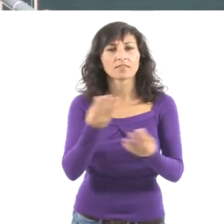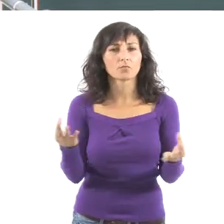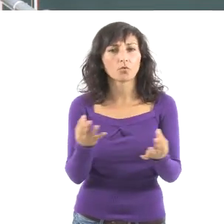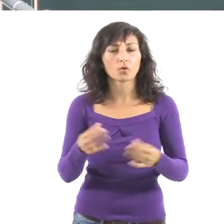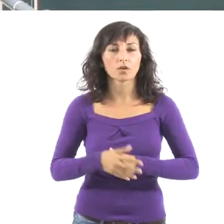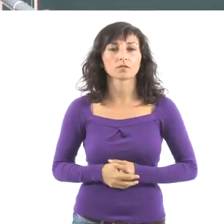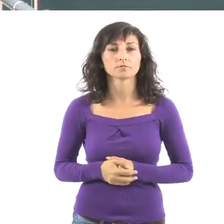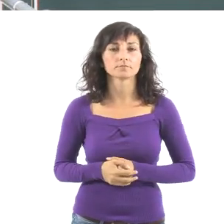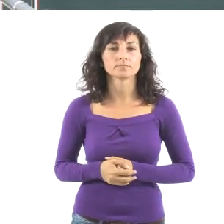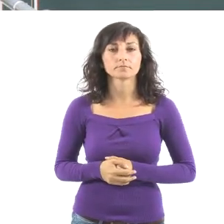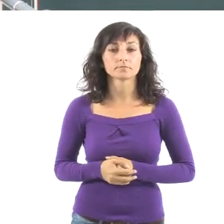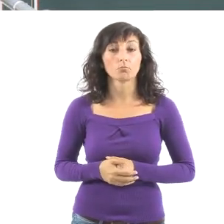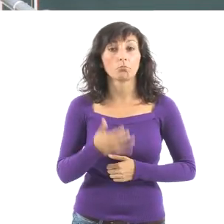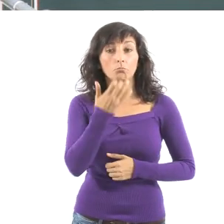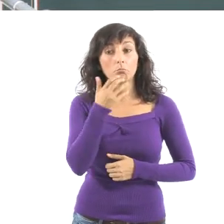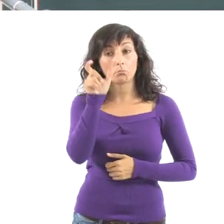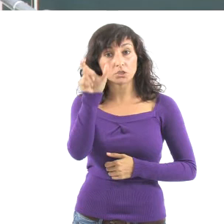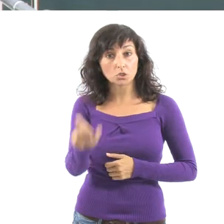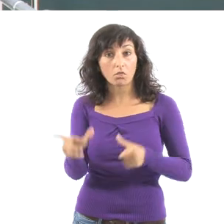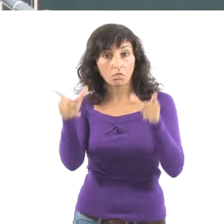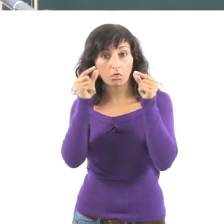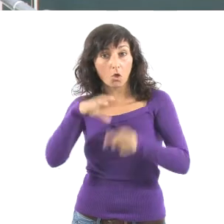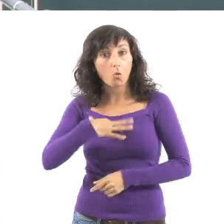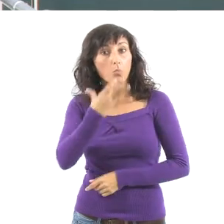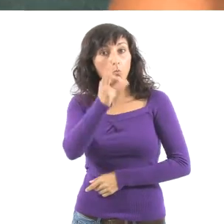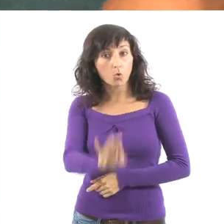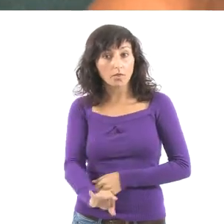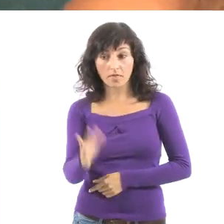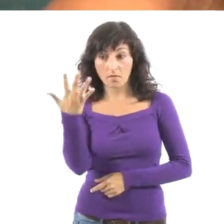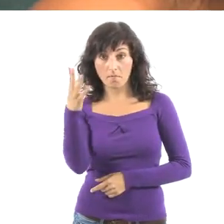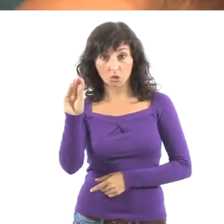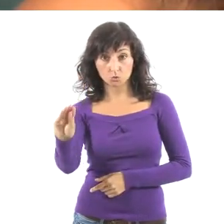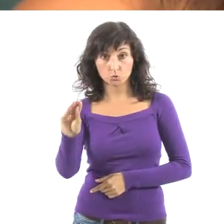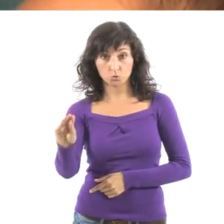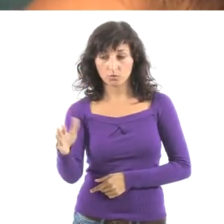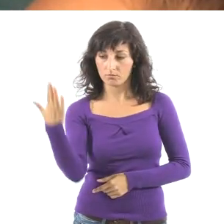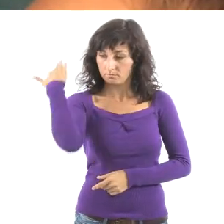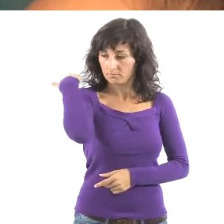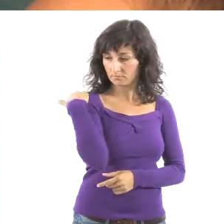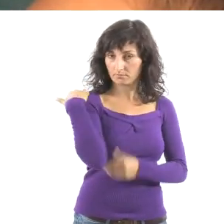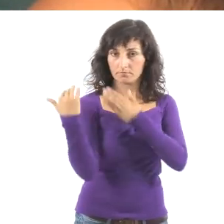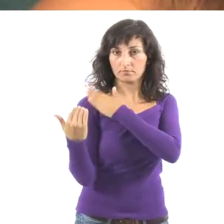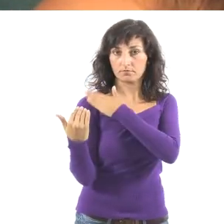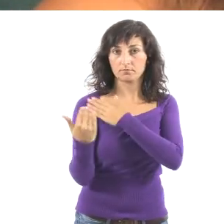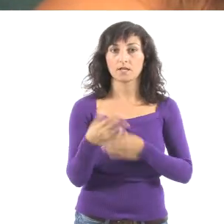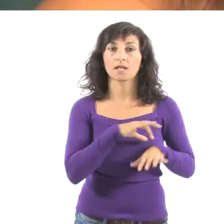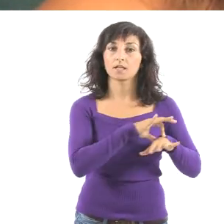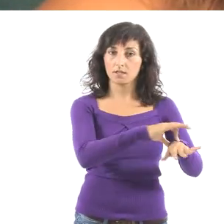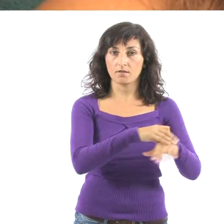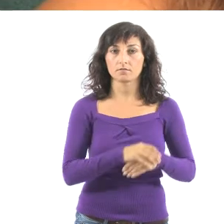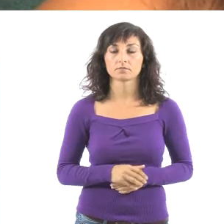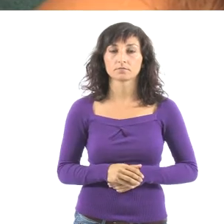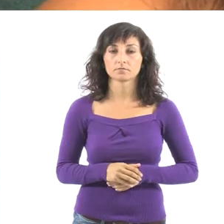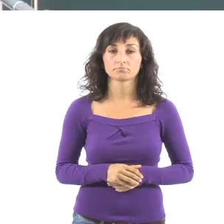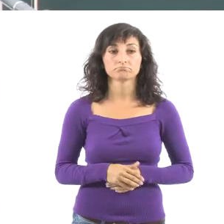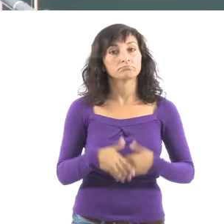permite que la persona deficiente visual pueda situar su mano en el hombro del guía, de tal manera que